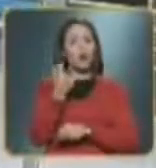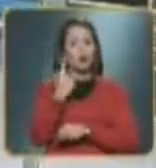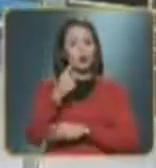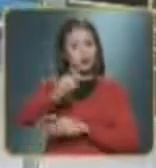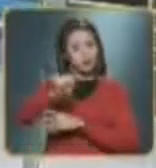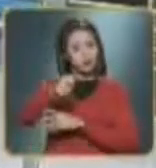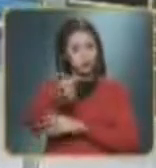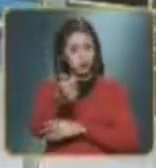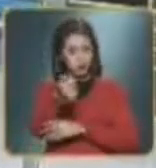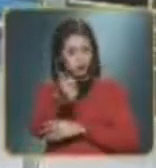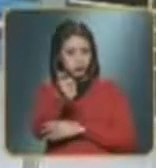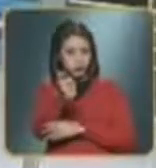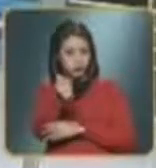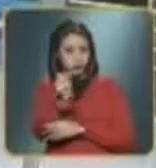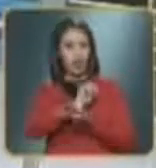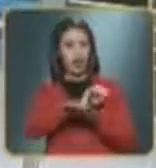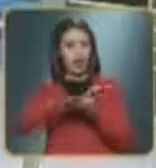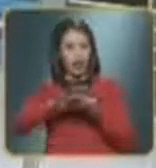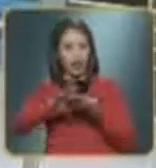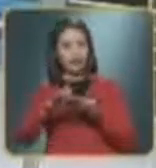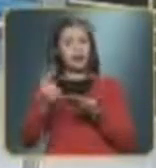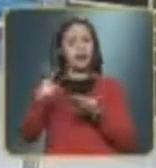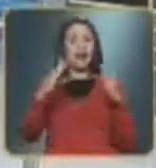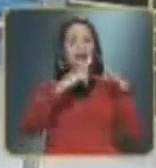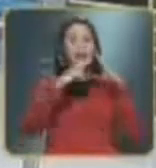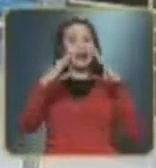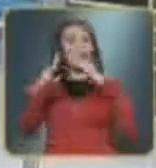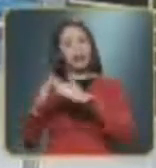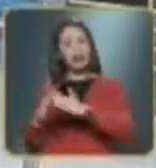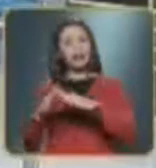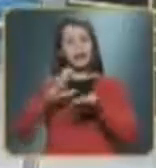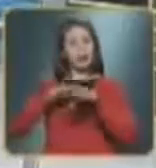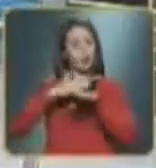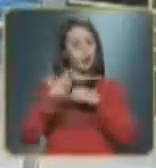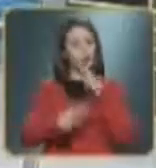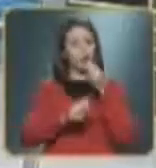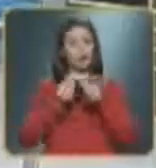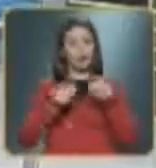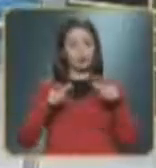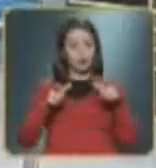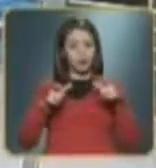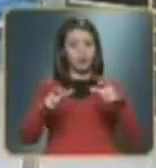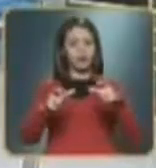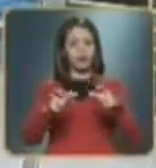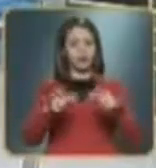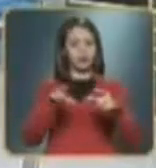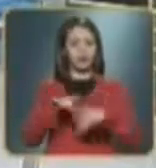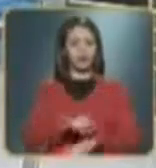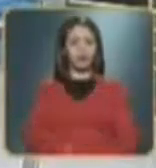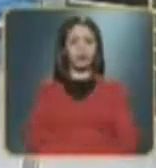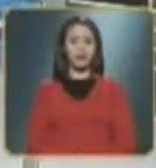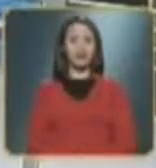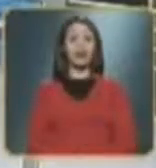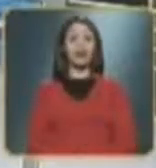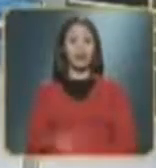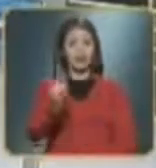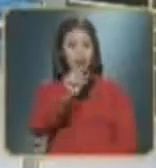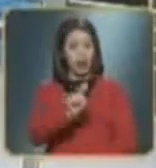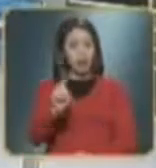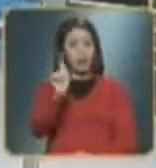el servicio será gratuito y en principio llegará a los hogares venezolanos por medio de la instalación de un decodificador